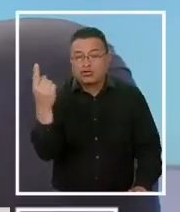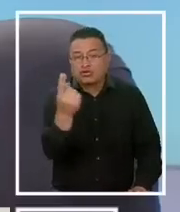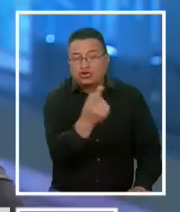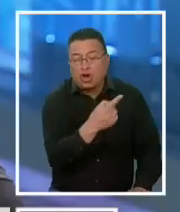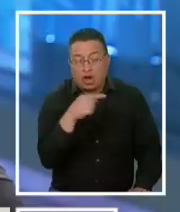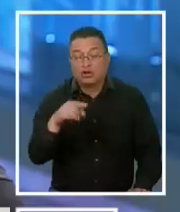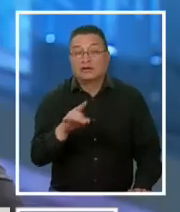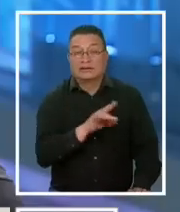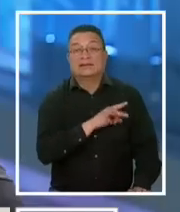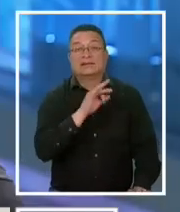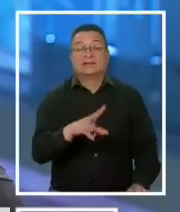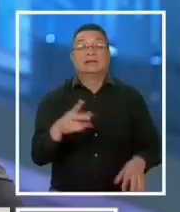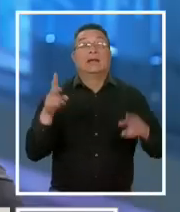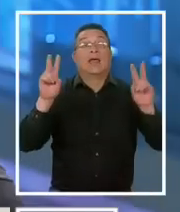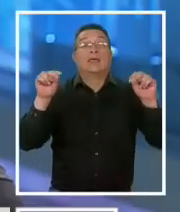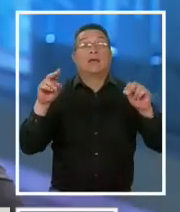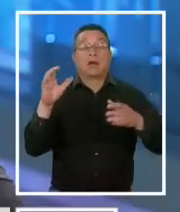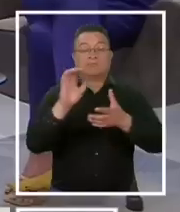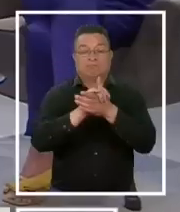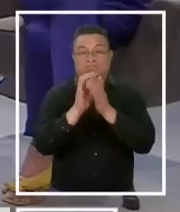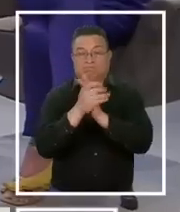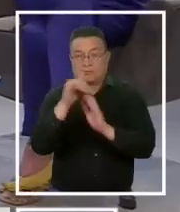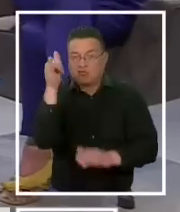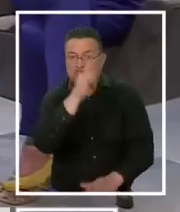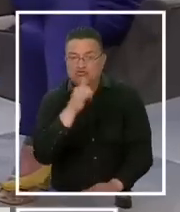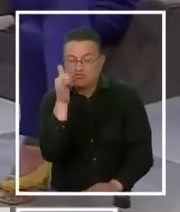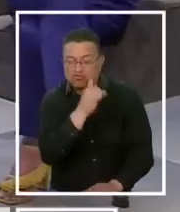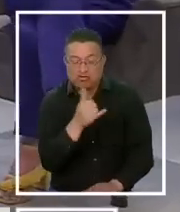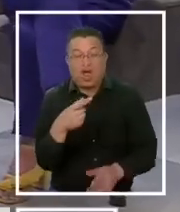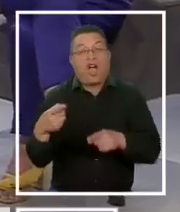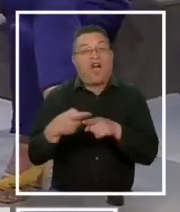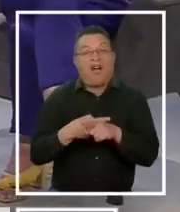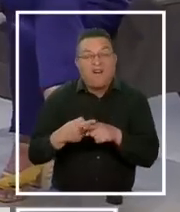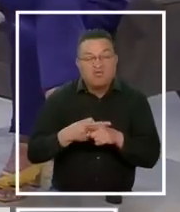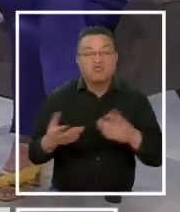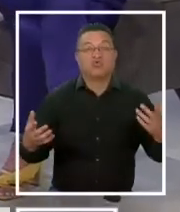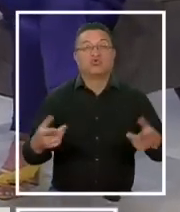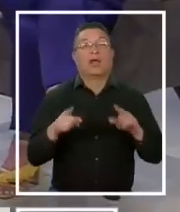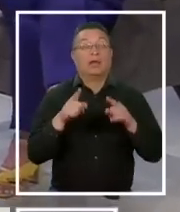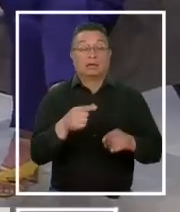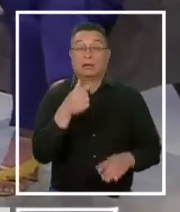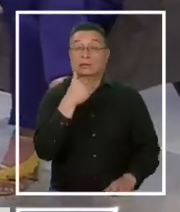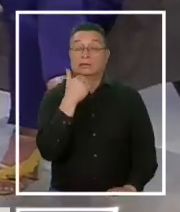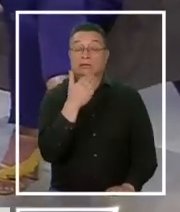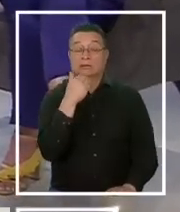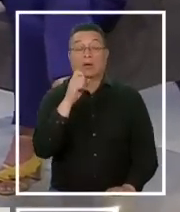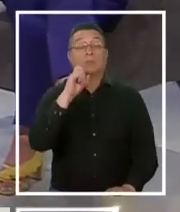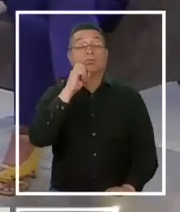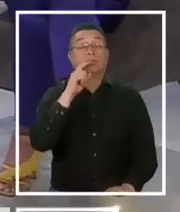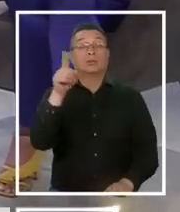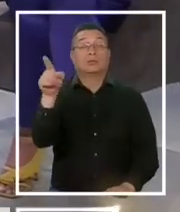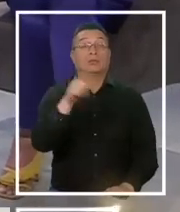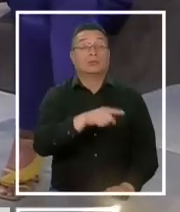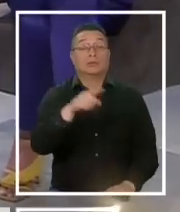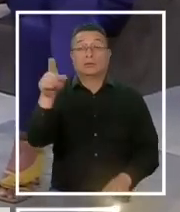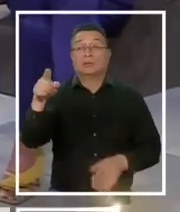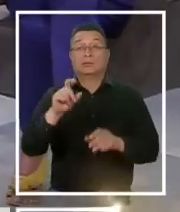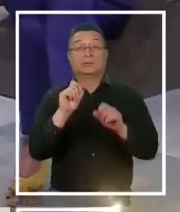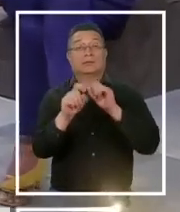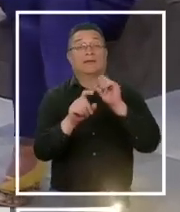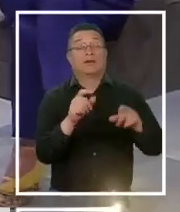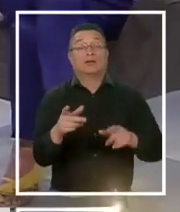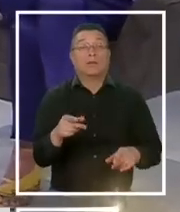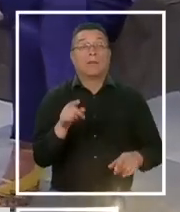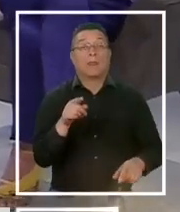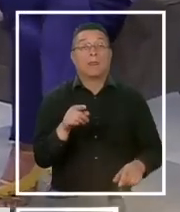en nuestro país sobre lo sobre la colusión sobre abusos entonces por eso no es menor Quiénes eran los actores